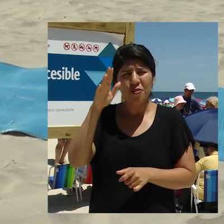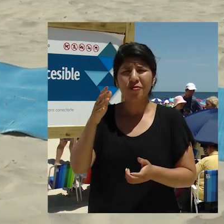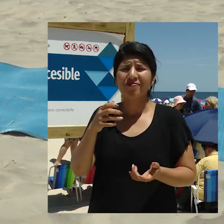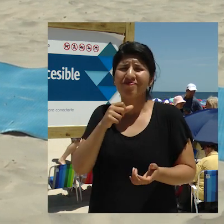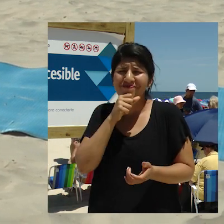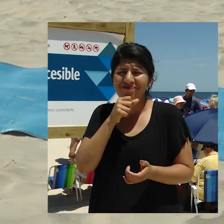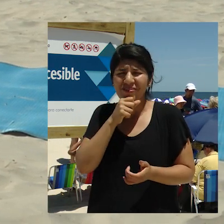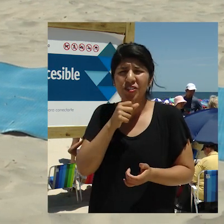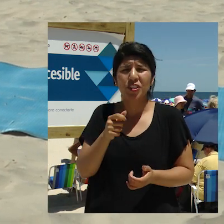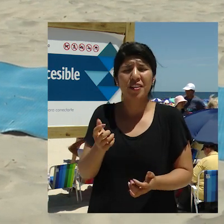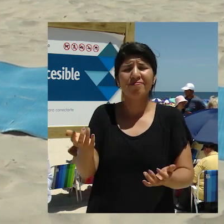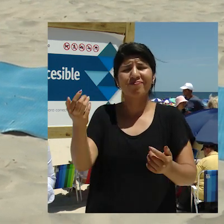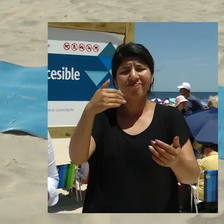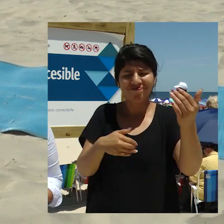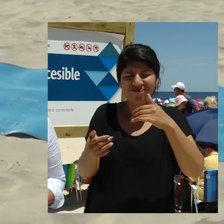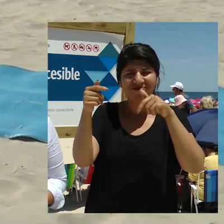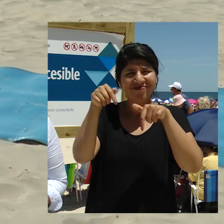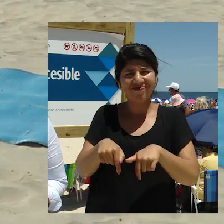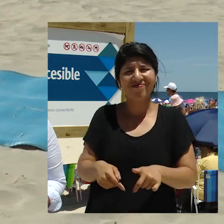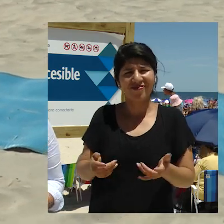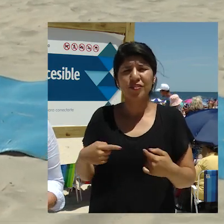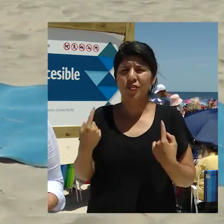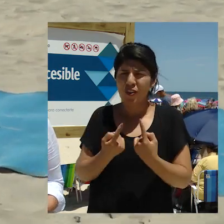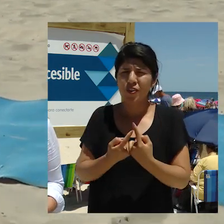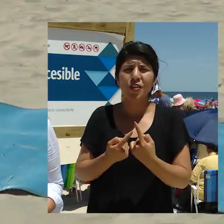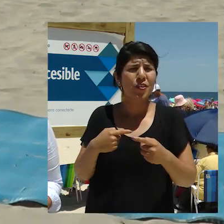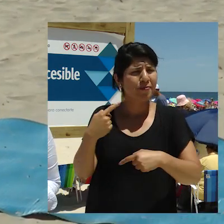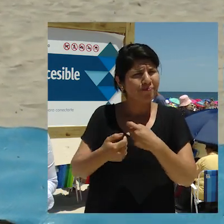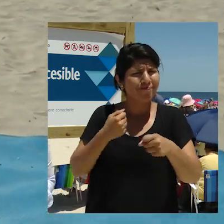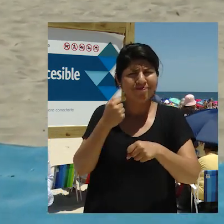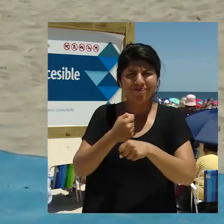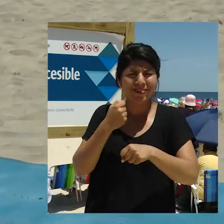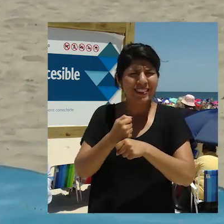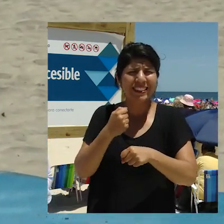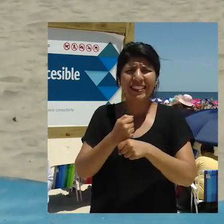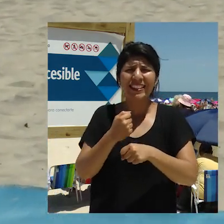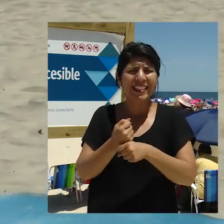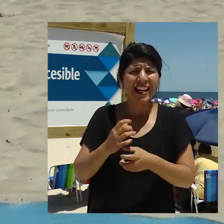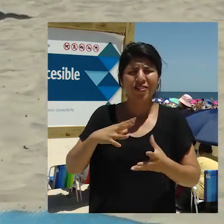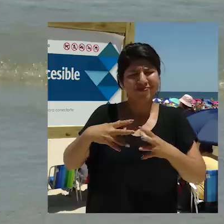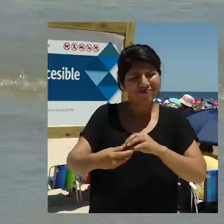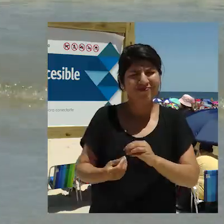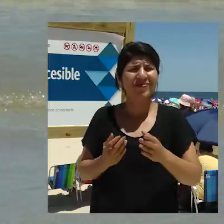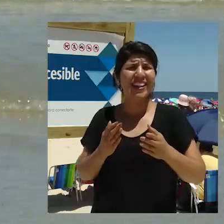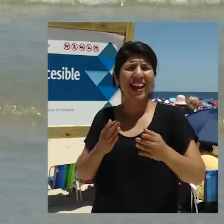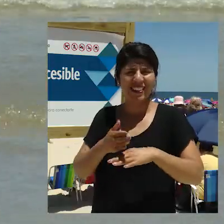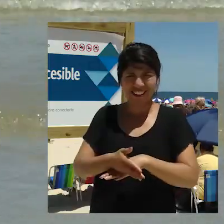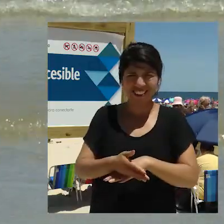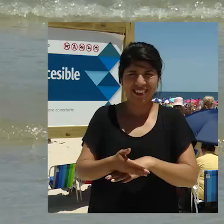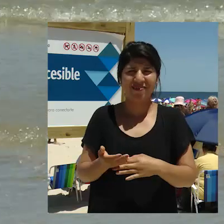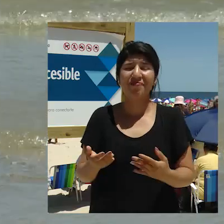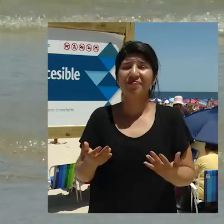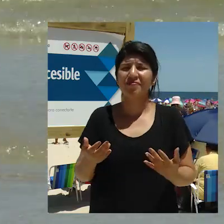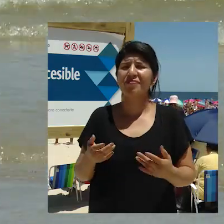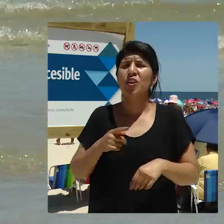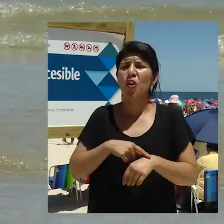este servicio. Para ello seguimos trabajando en la accesibilidad necesaria para que sea del disfrute de todos. El horario que va a funcionar son